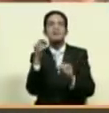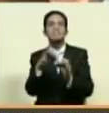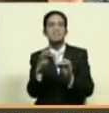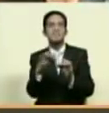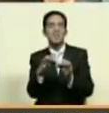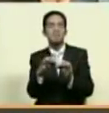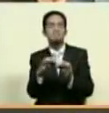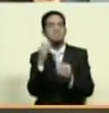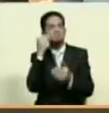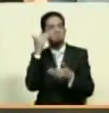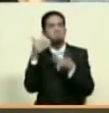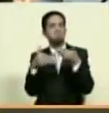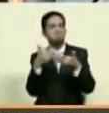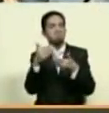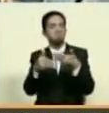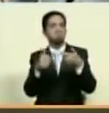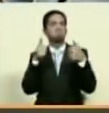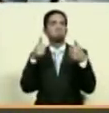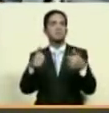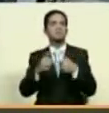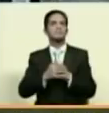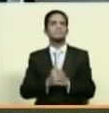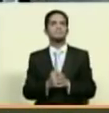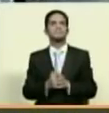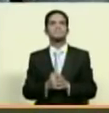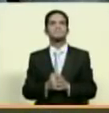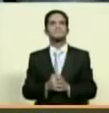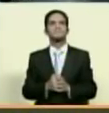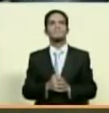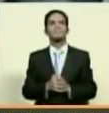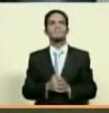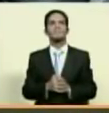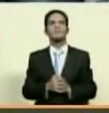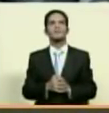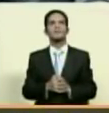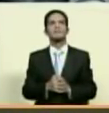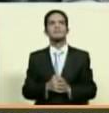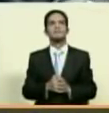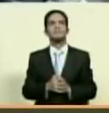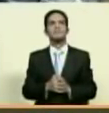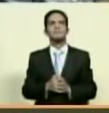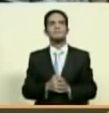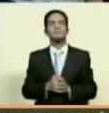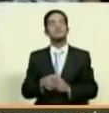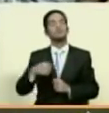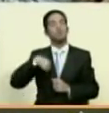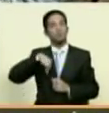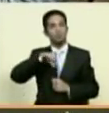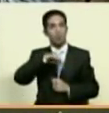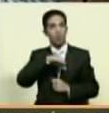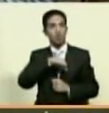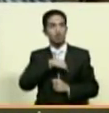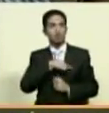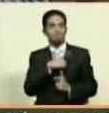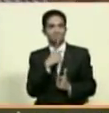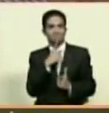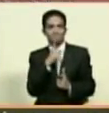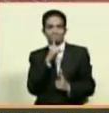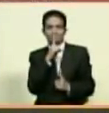terminar con éxito. Estamos asumiendo con disciplina, máxima